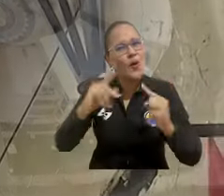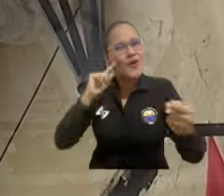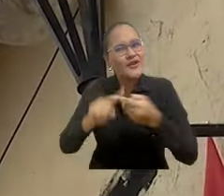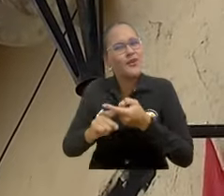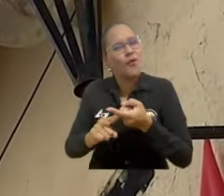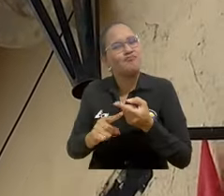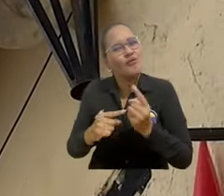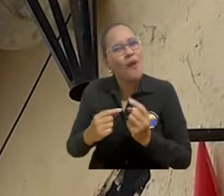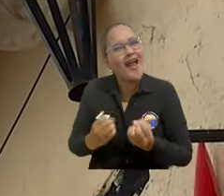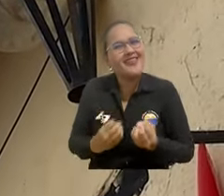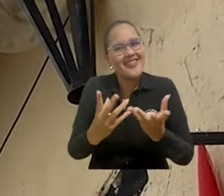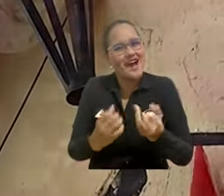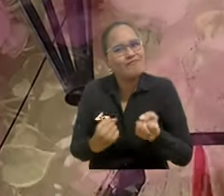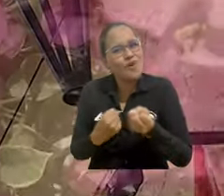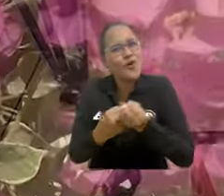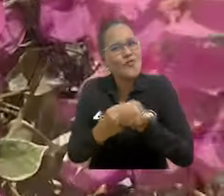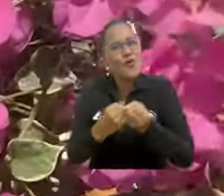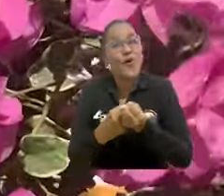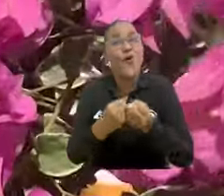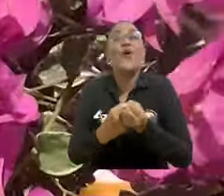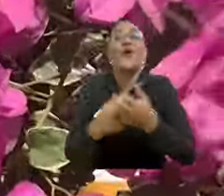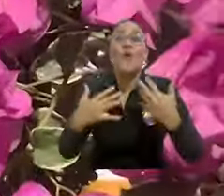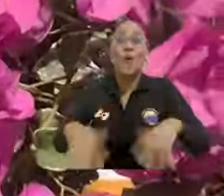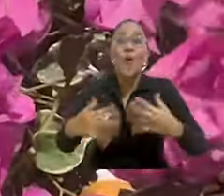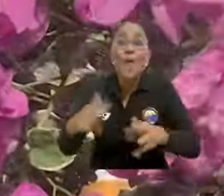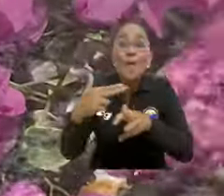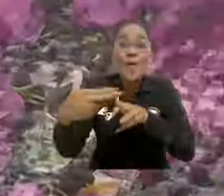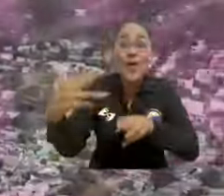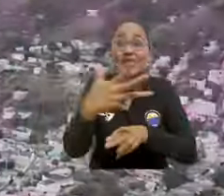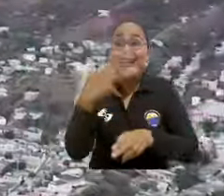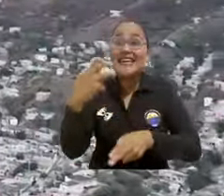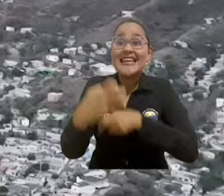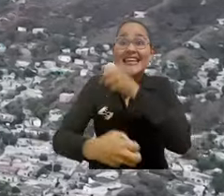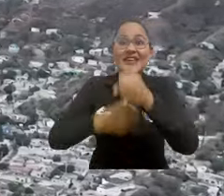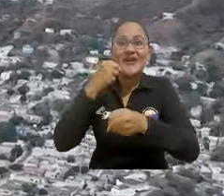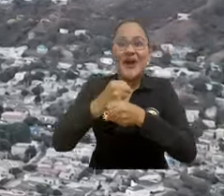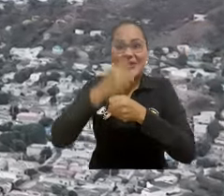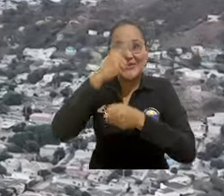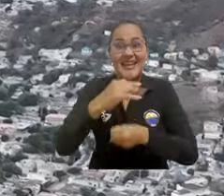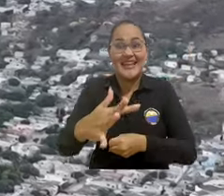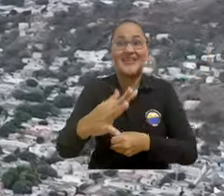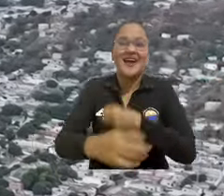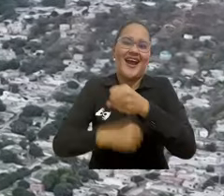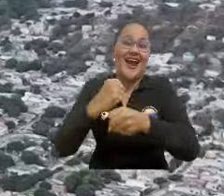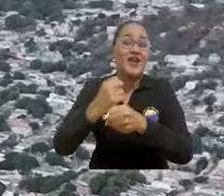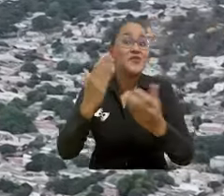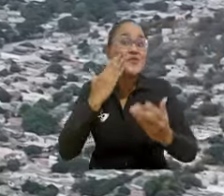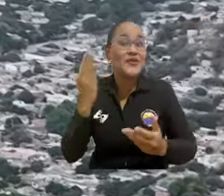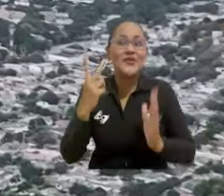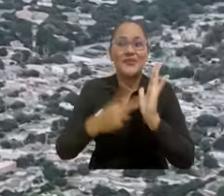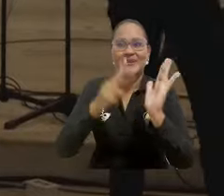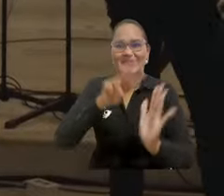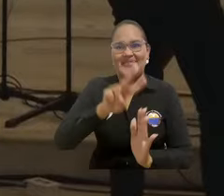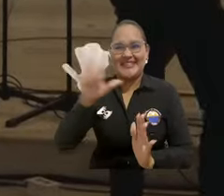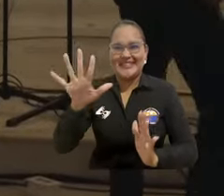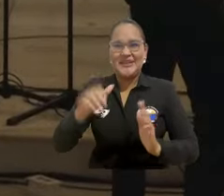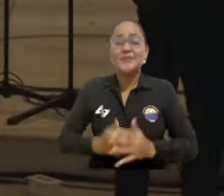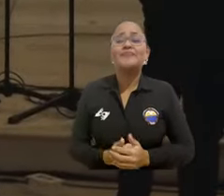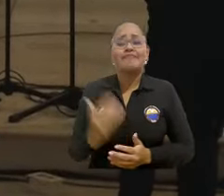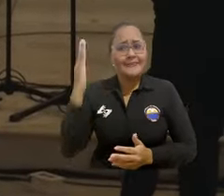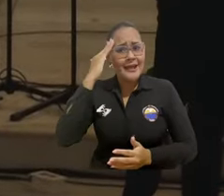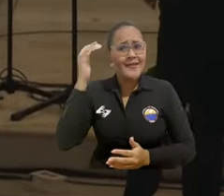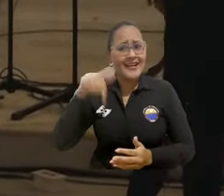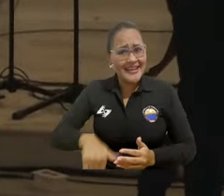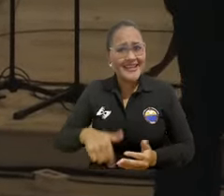acciones positivas por la ciudad en conteo regresivo para los 500 años que cumplirá en el 2025. Santa Marta es